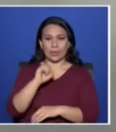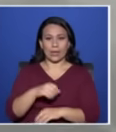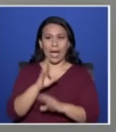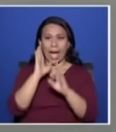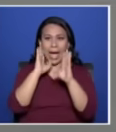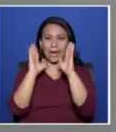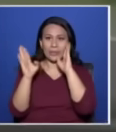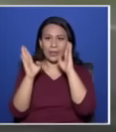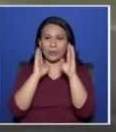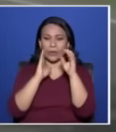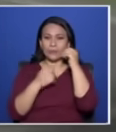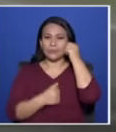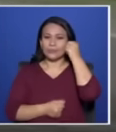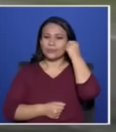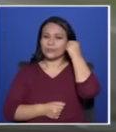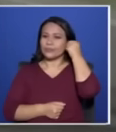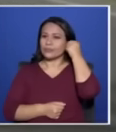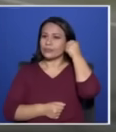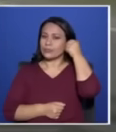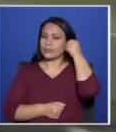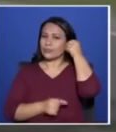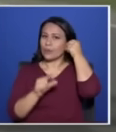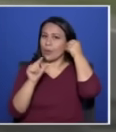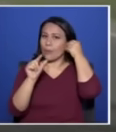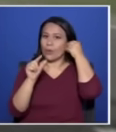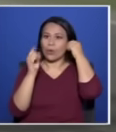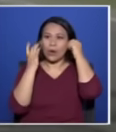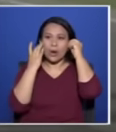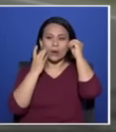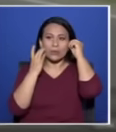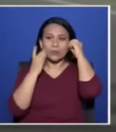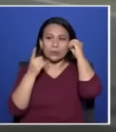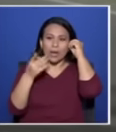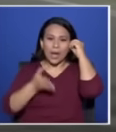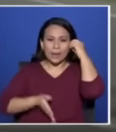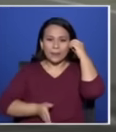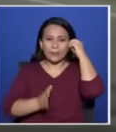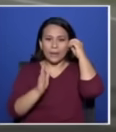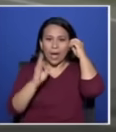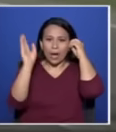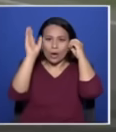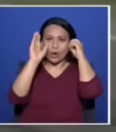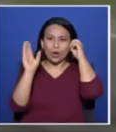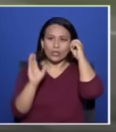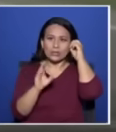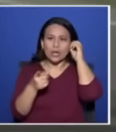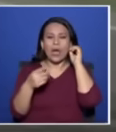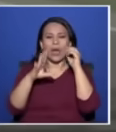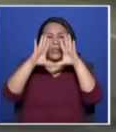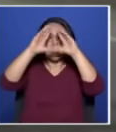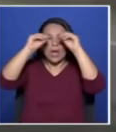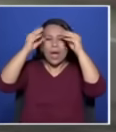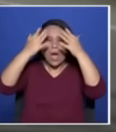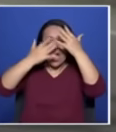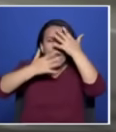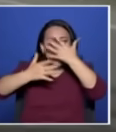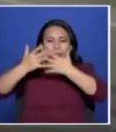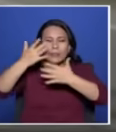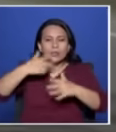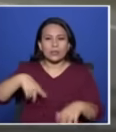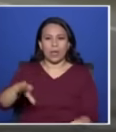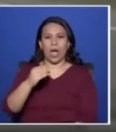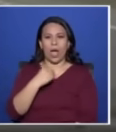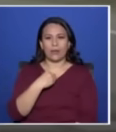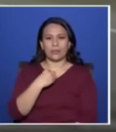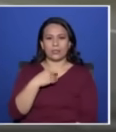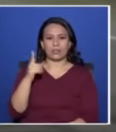atentos. Sí, porque bueno, es poco común que en vías de la costa haya neblina, pero es lo que se está reportando